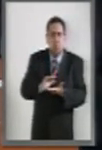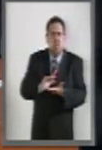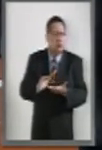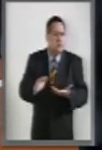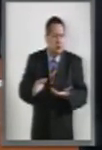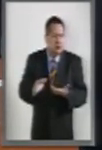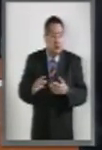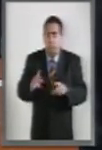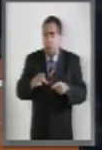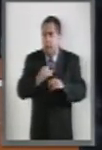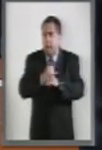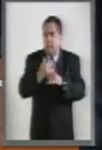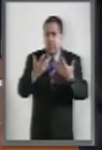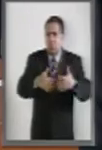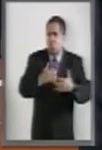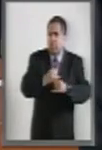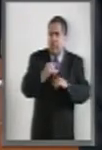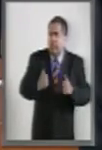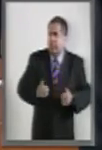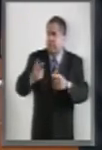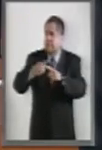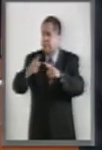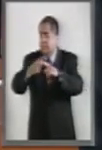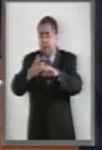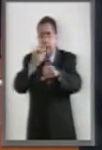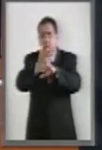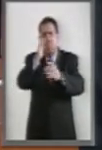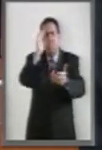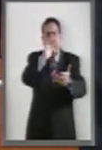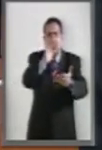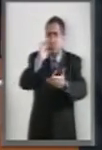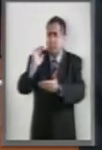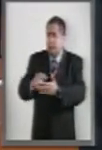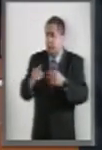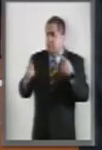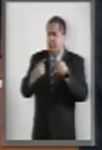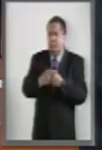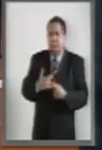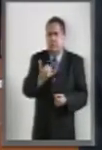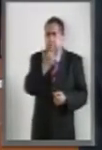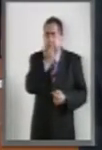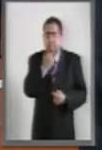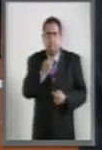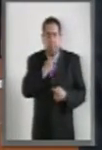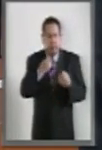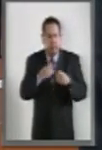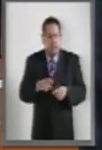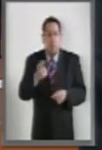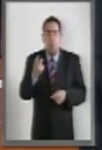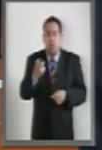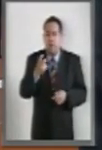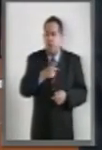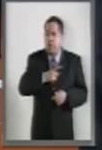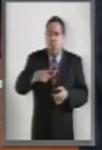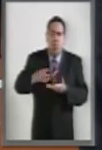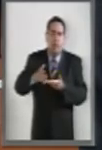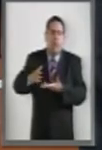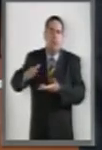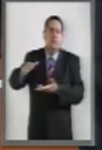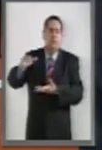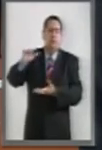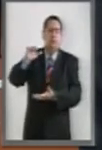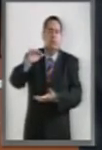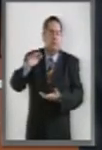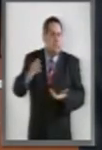de la producción industrial en los Estados Unidos. Así pues se ha comportado la deuda. Esas fueron las decisiones que se